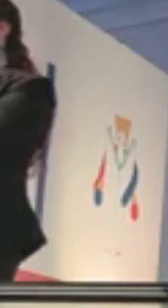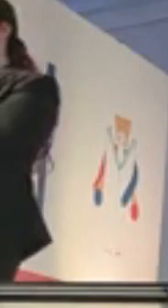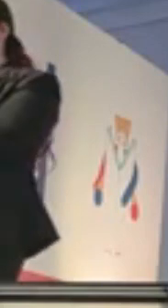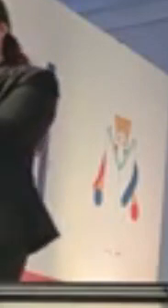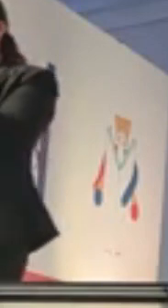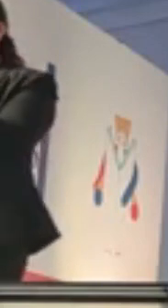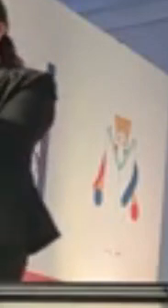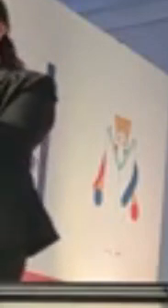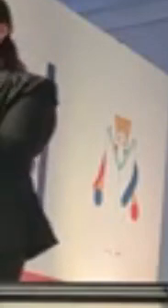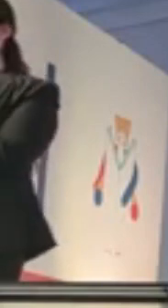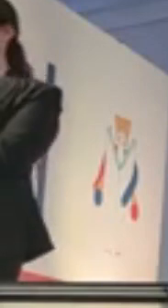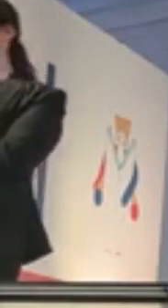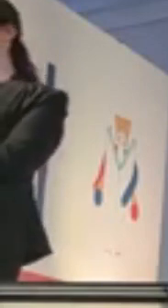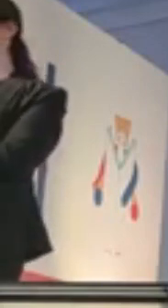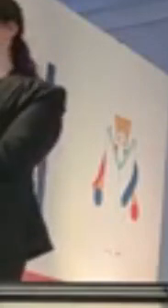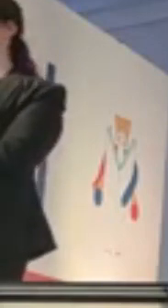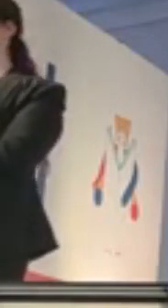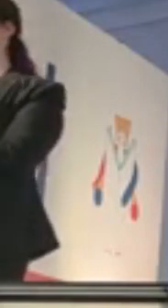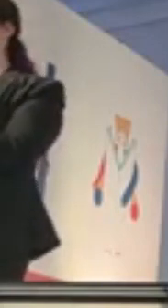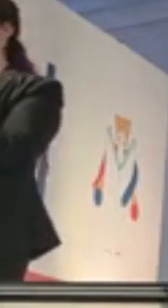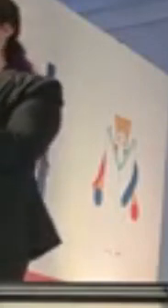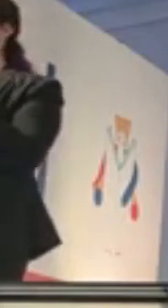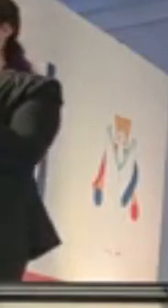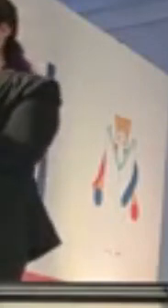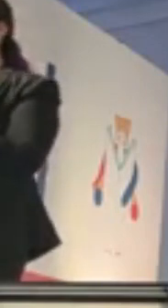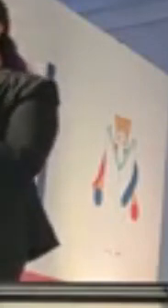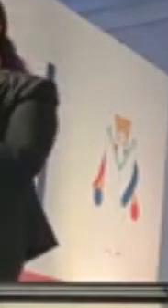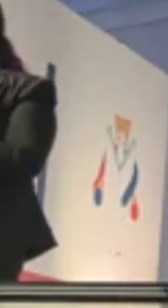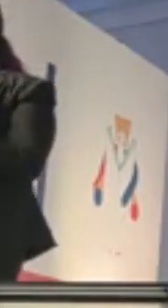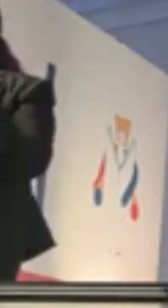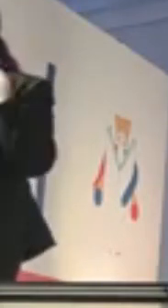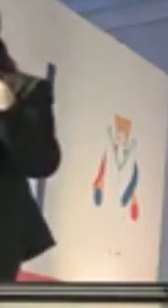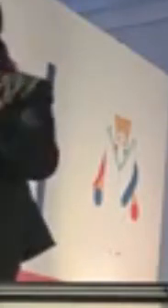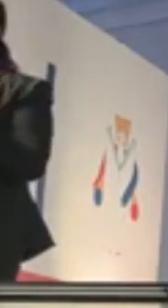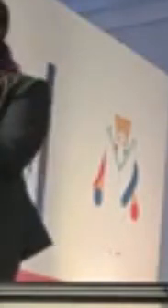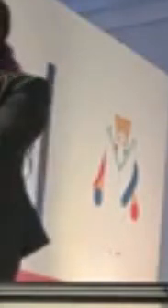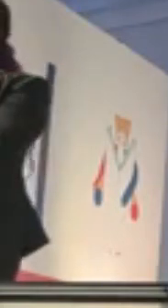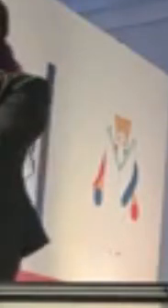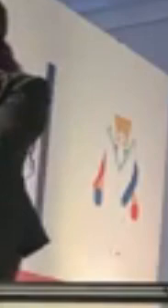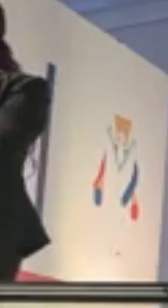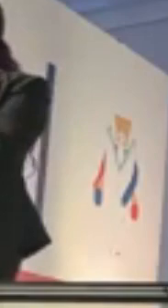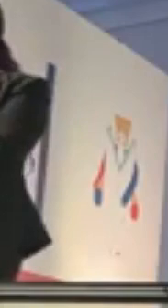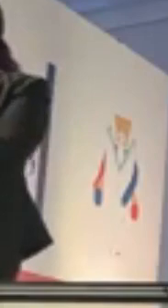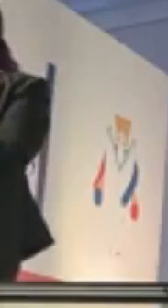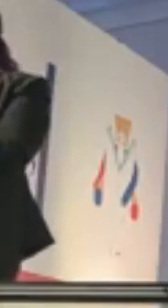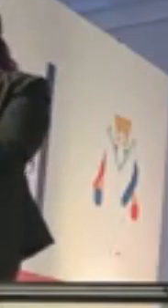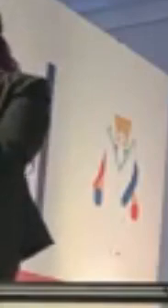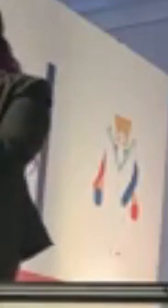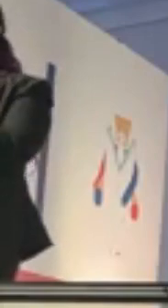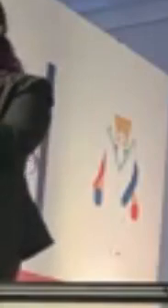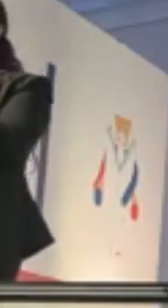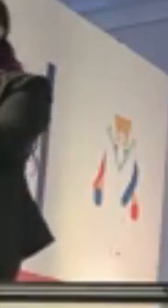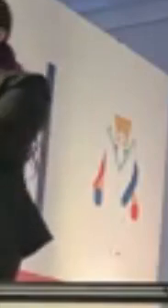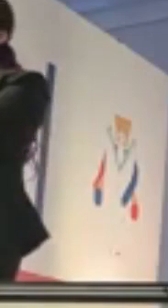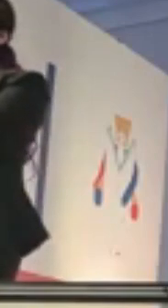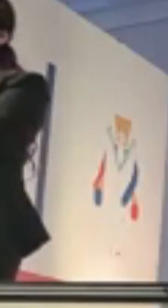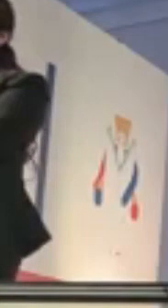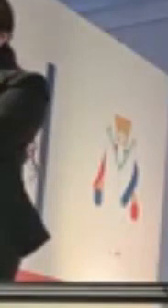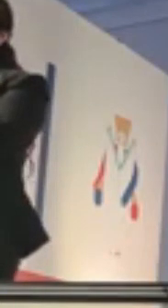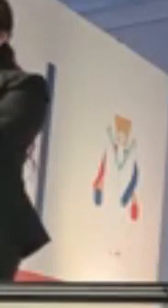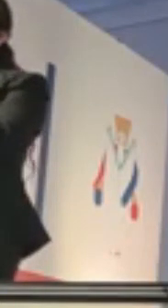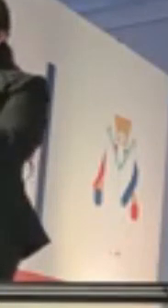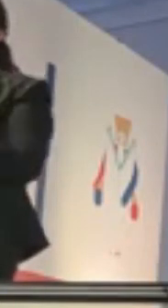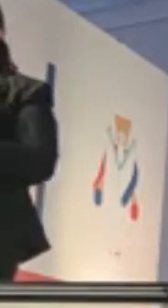nutrido generaciones y generaciones de personas que pues hemos salido al mundo profesional y que mal que bien pues tratamos